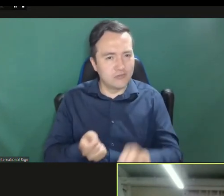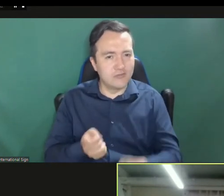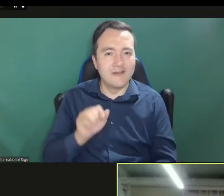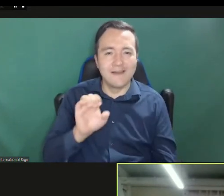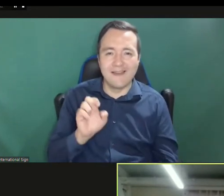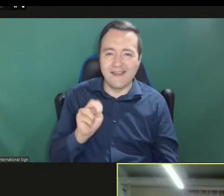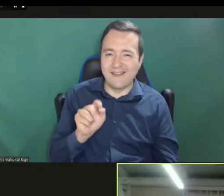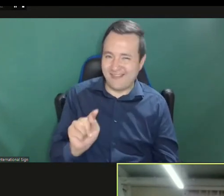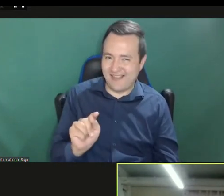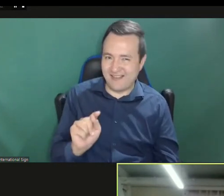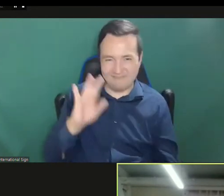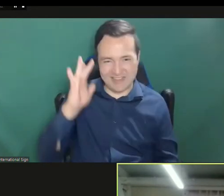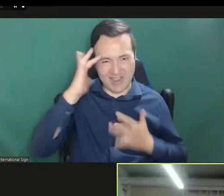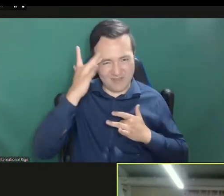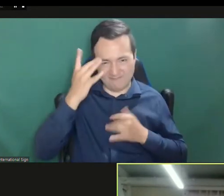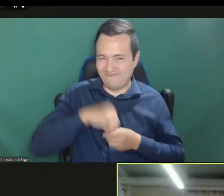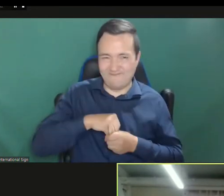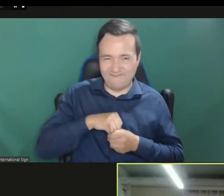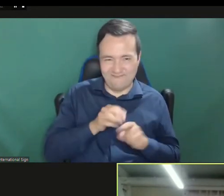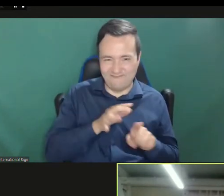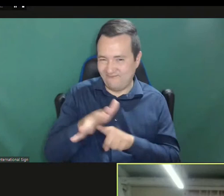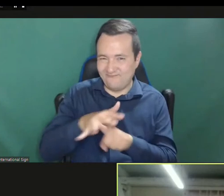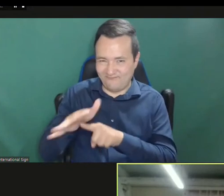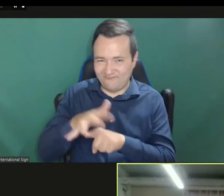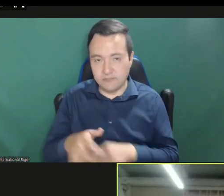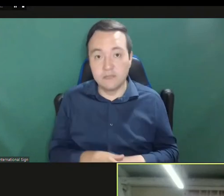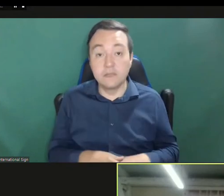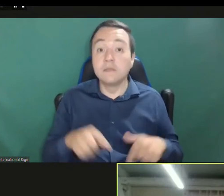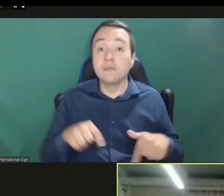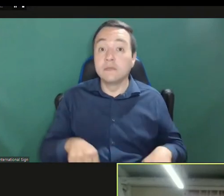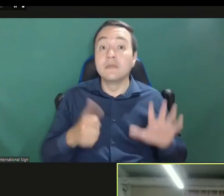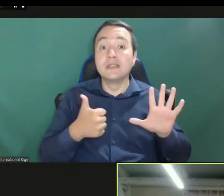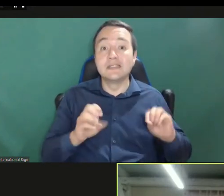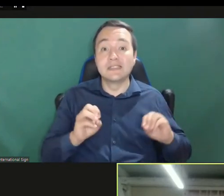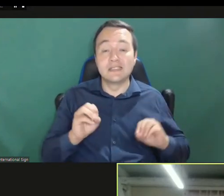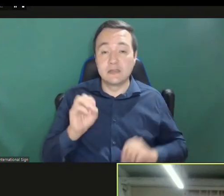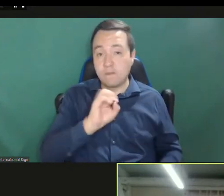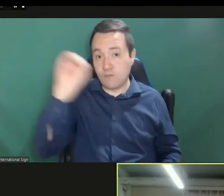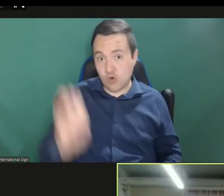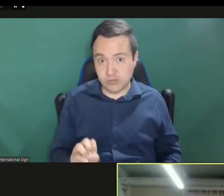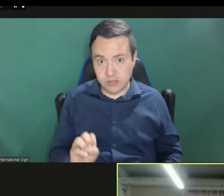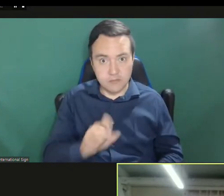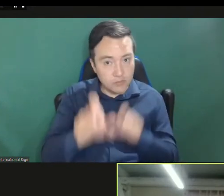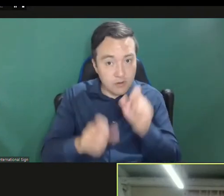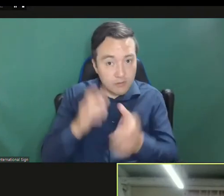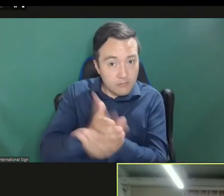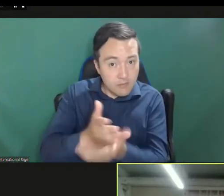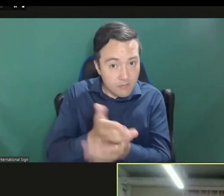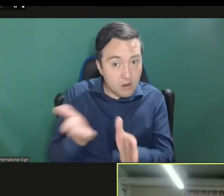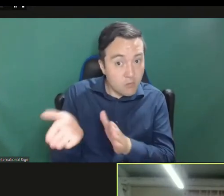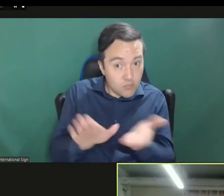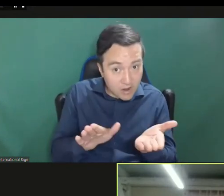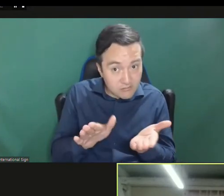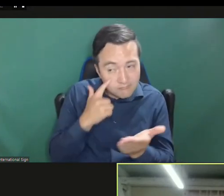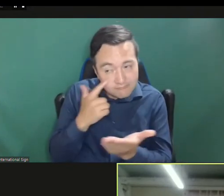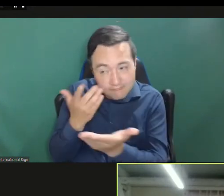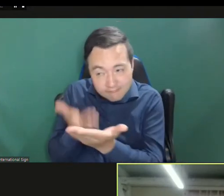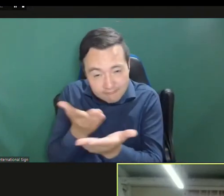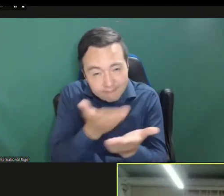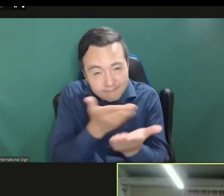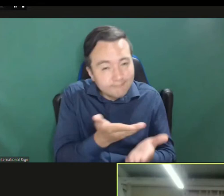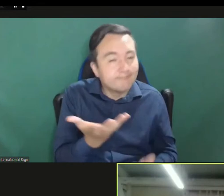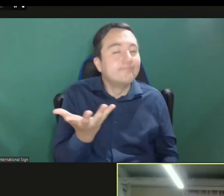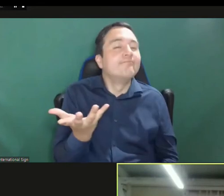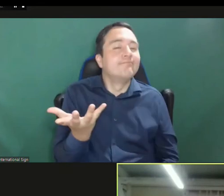19 más del 60% de las muertes en surinam se pueden atribuir a las enfermedades no